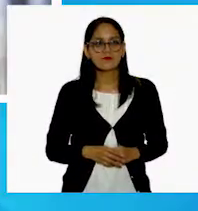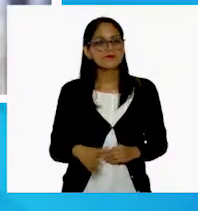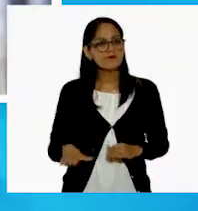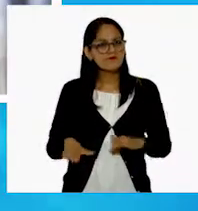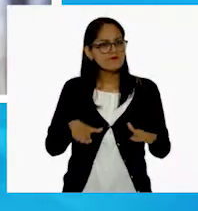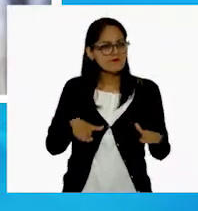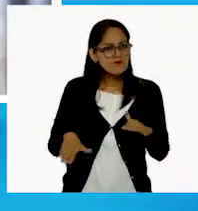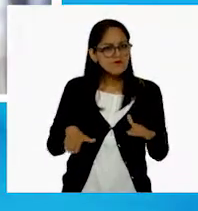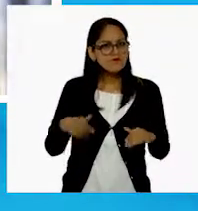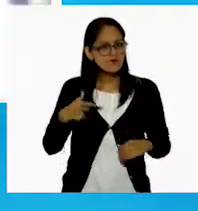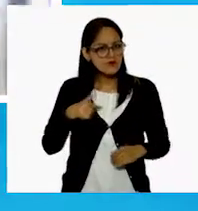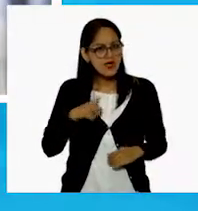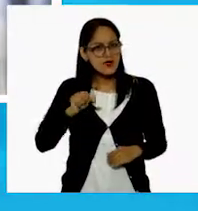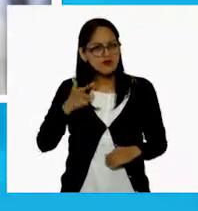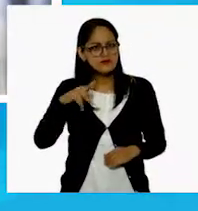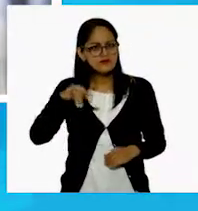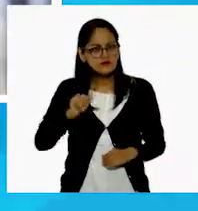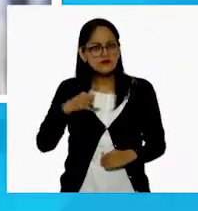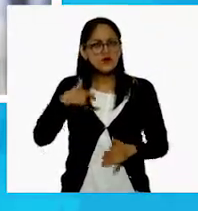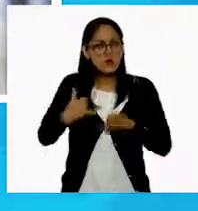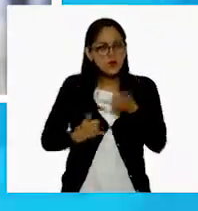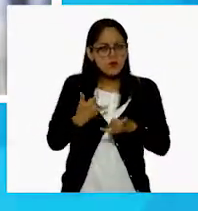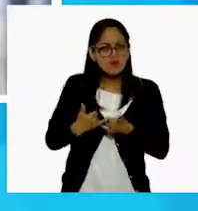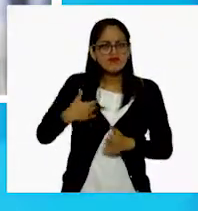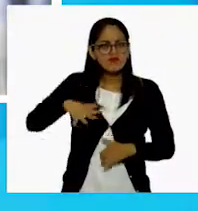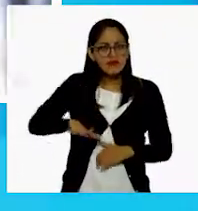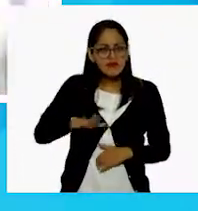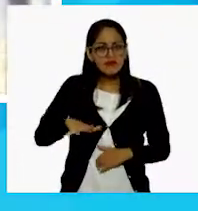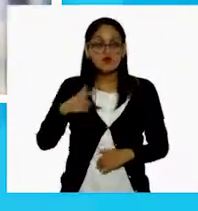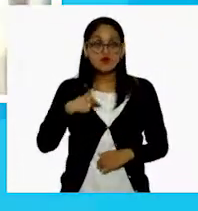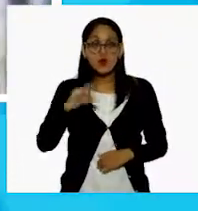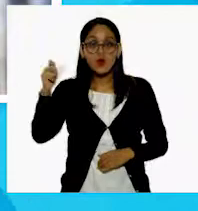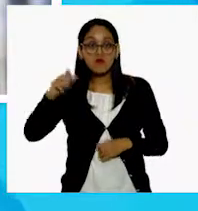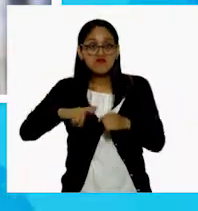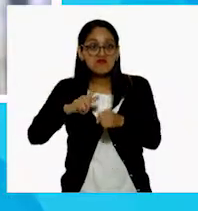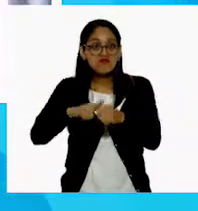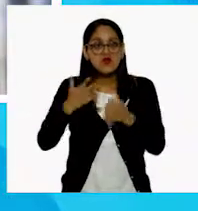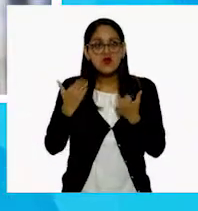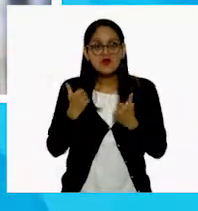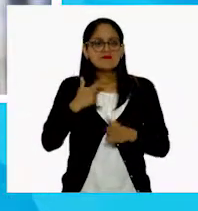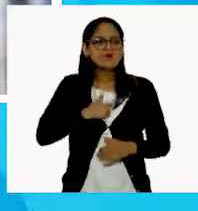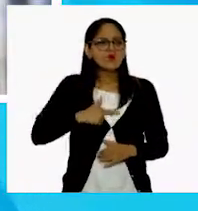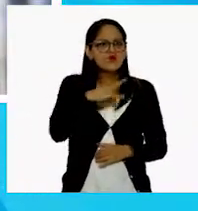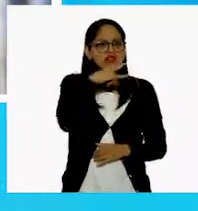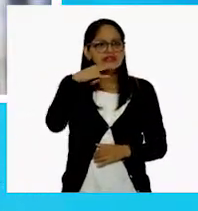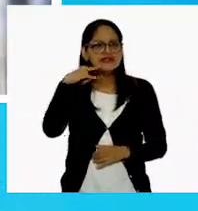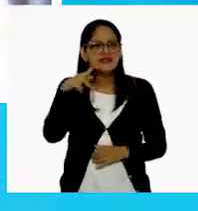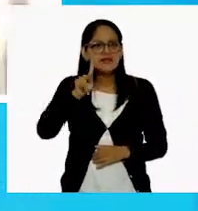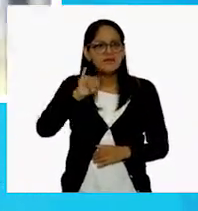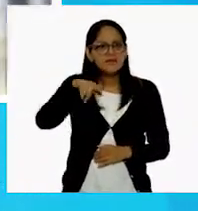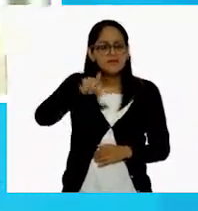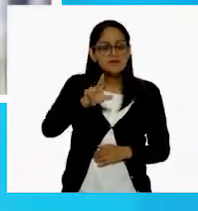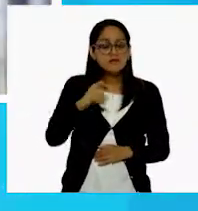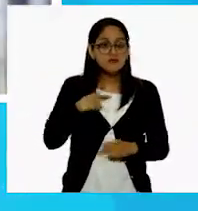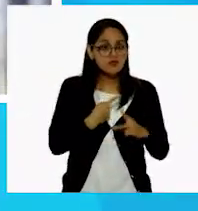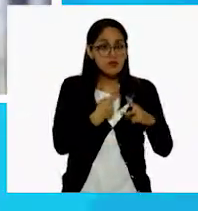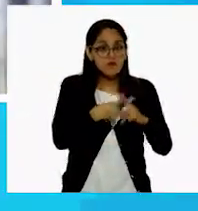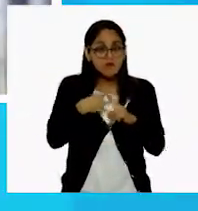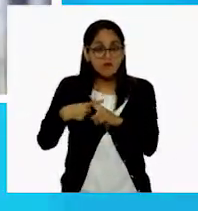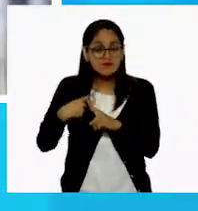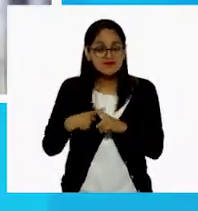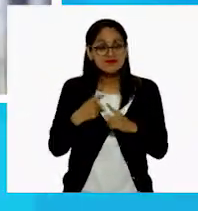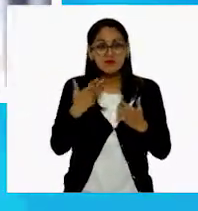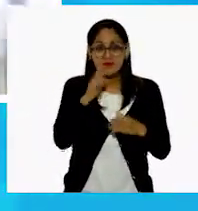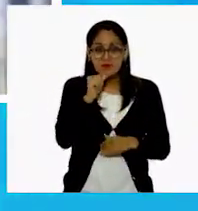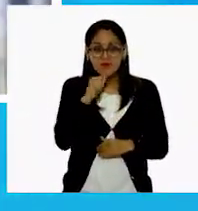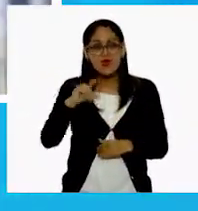No soy Tim, soy Agustín, el que juega la pelota. Nunca he tenido mascotas, me gusta el chile piquín. No puedo con los quebrados, tengo dos grandes